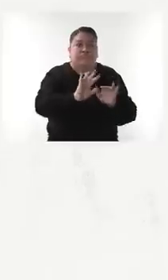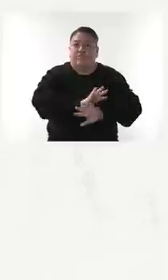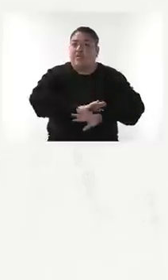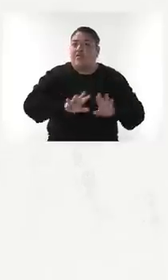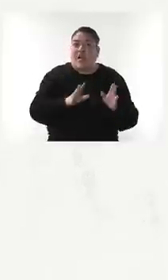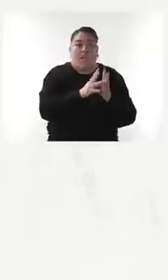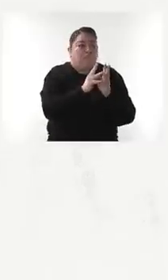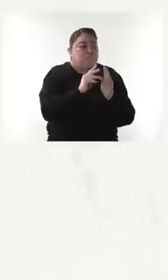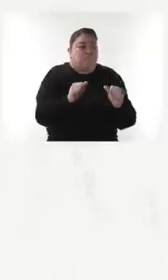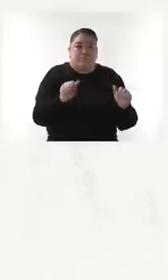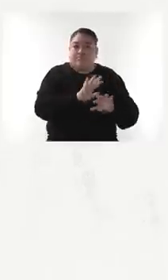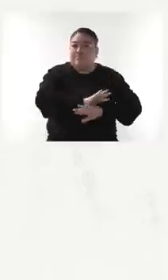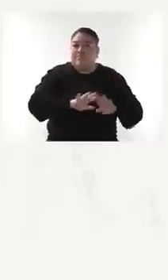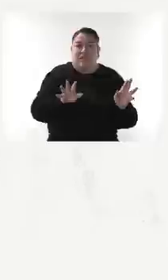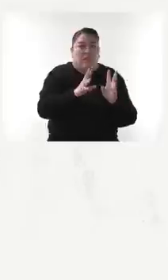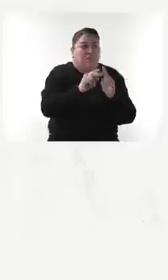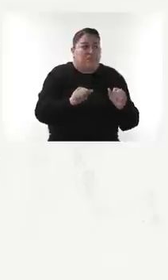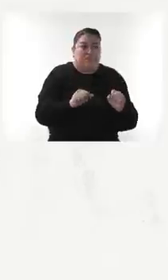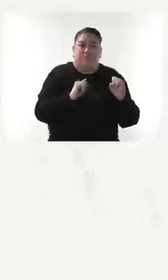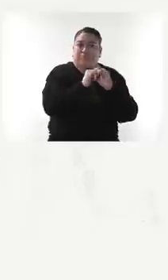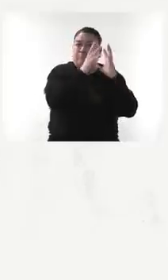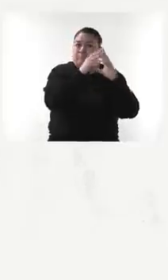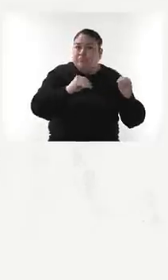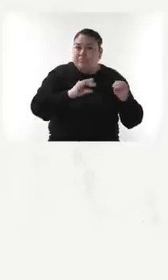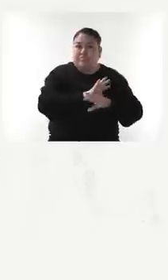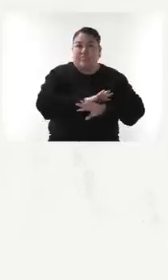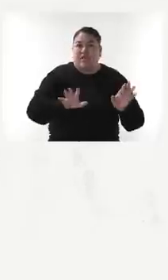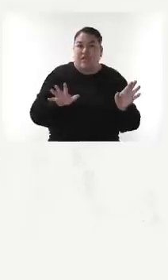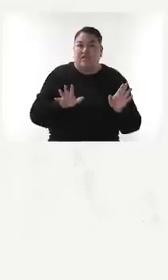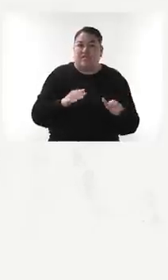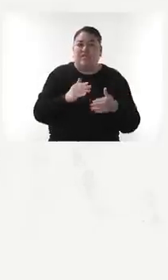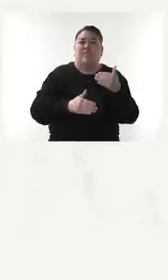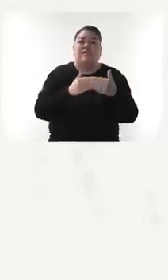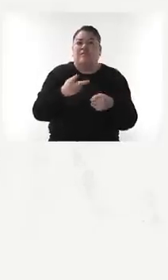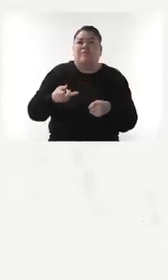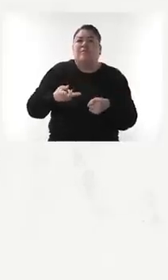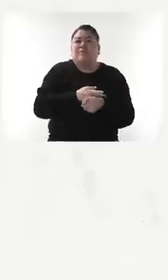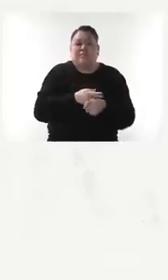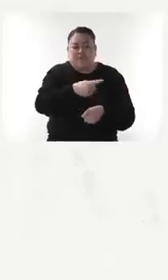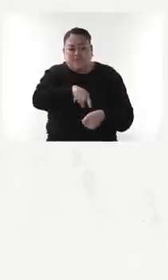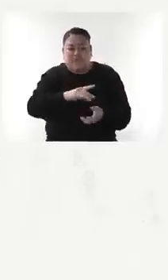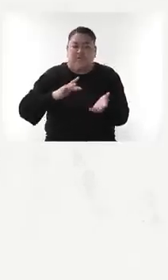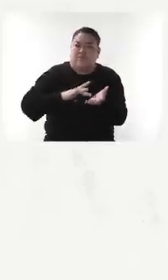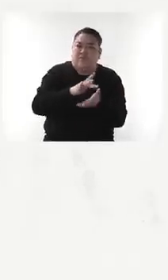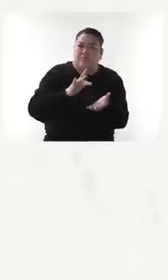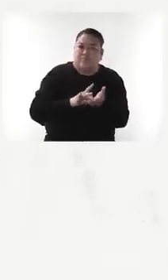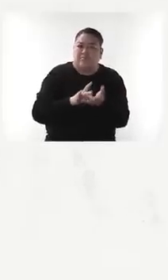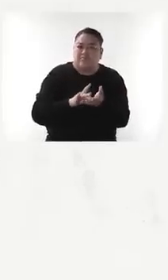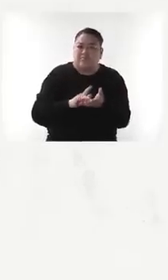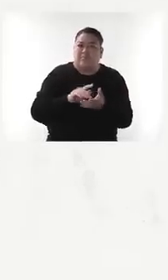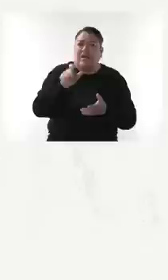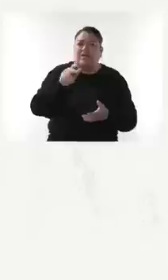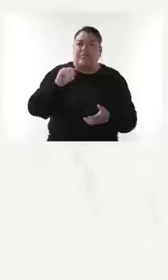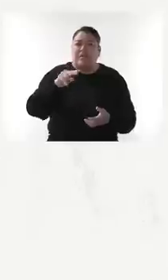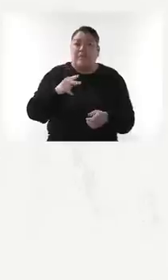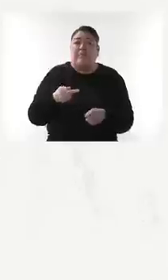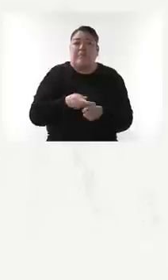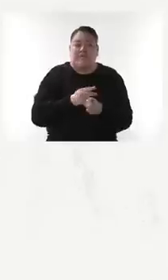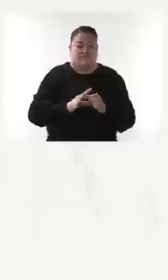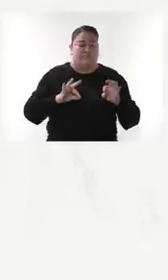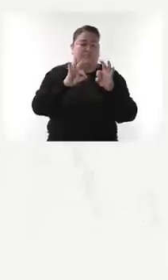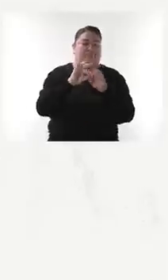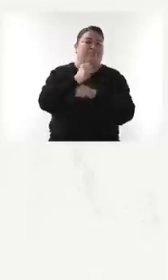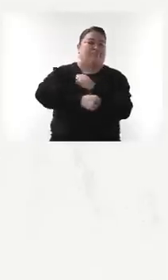ya no existen como tal, ya no existen como institución. ¿Qué ha pasado con Expansión en lo deportivo? Muy relevante. A partir